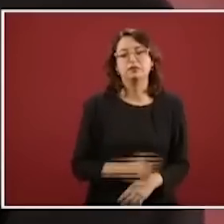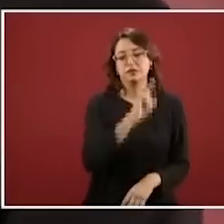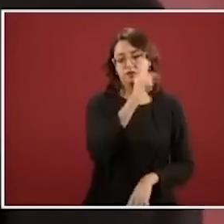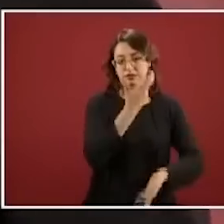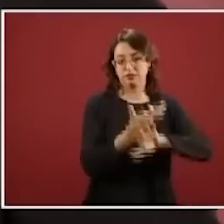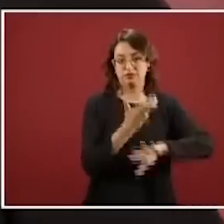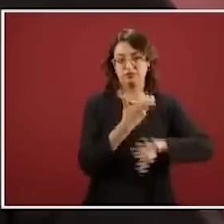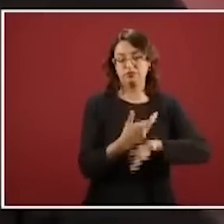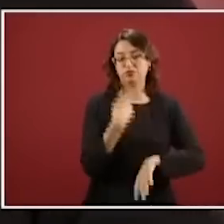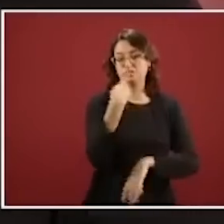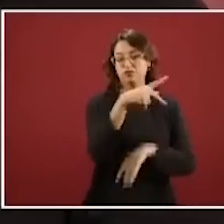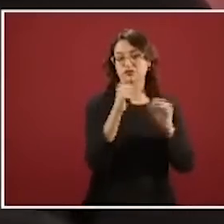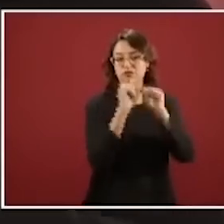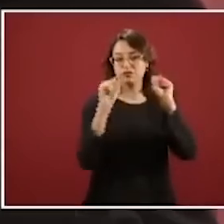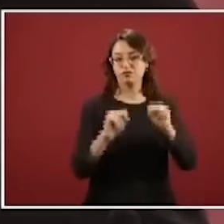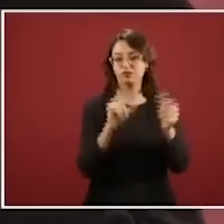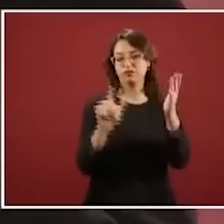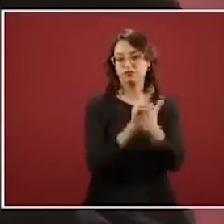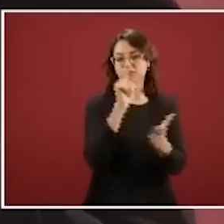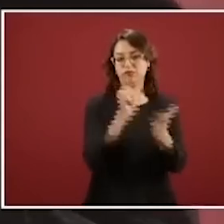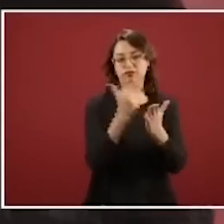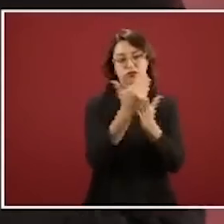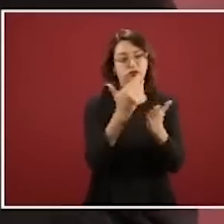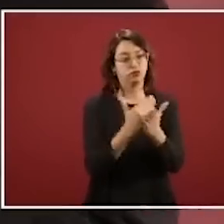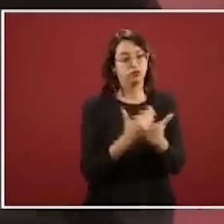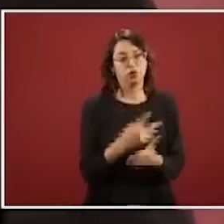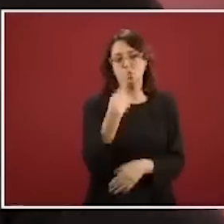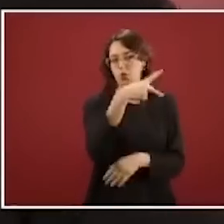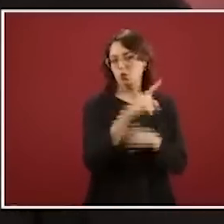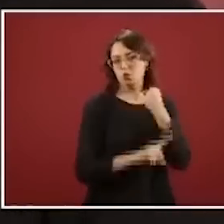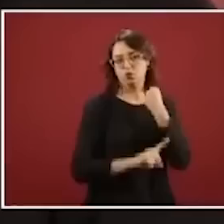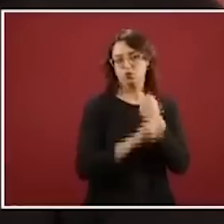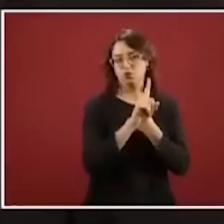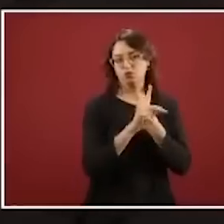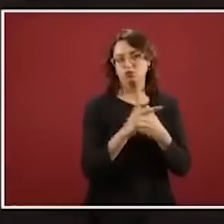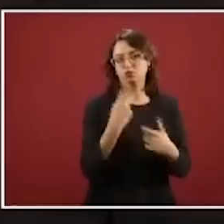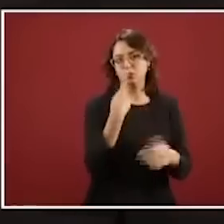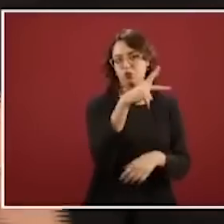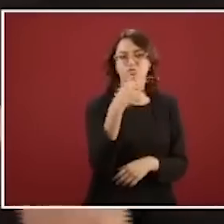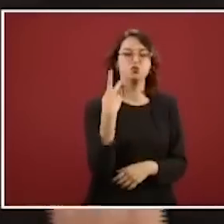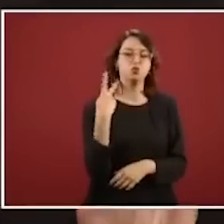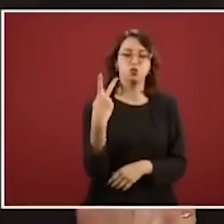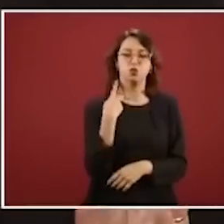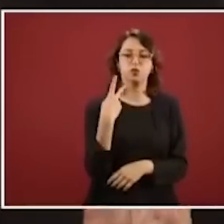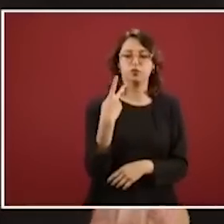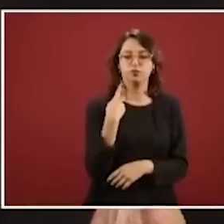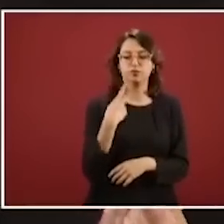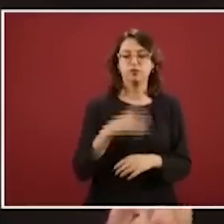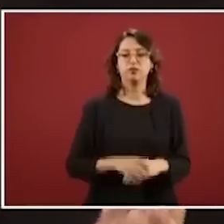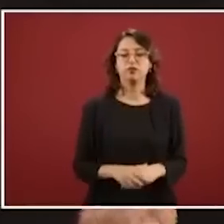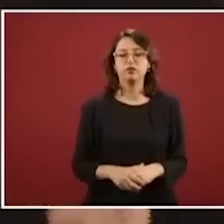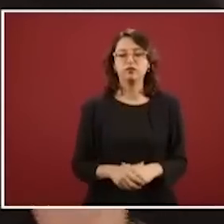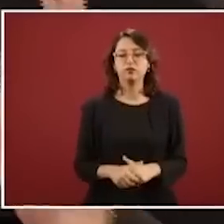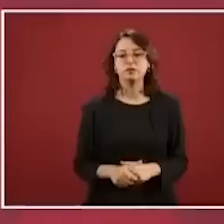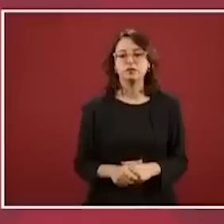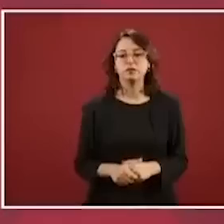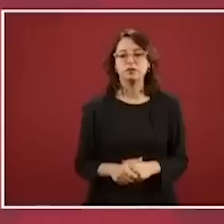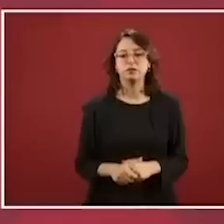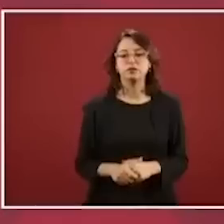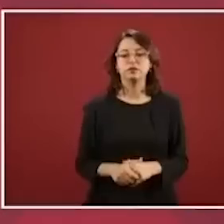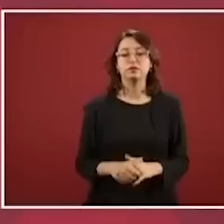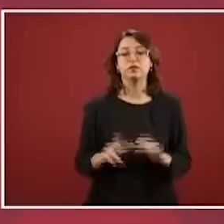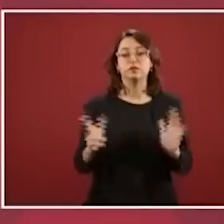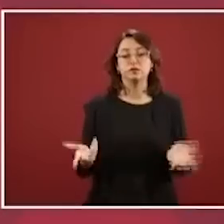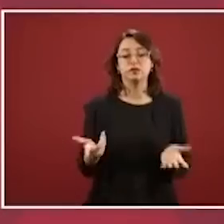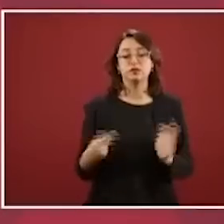norteamericano, y por decisiones políticas propias que les corresponden a ellos, todas las normas que tienen que ver con la implementación